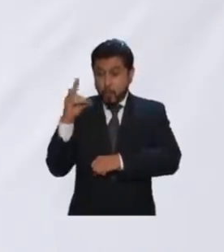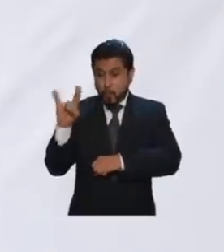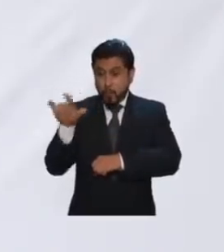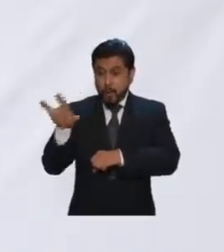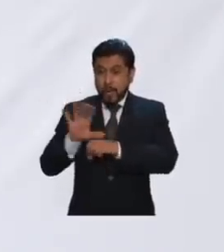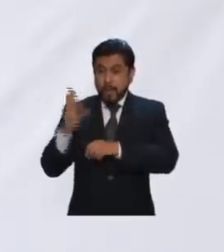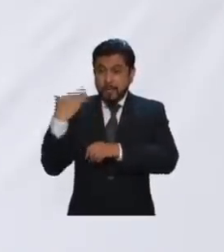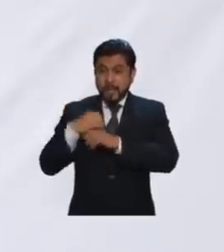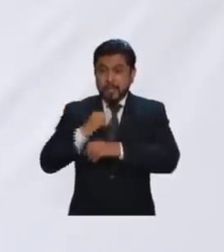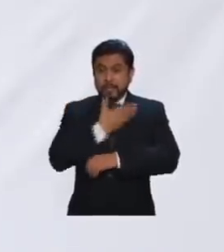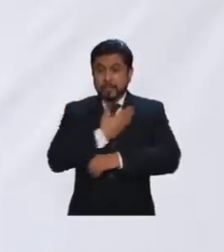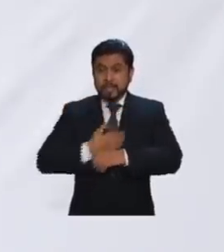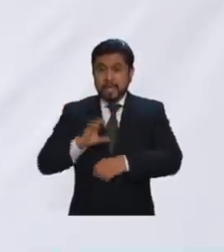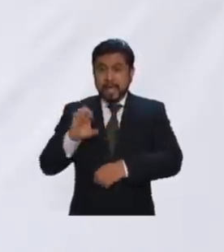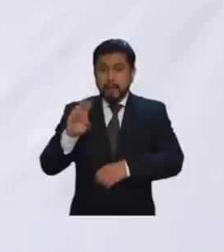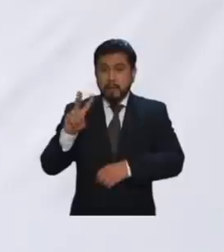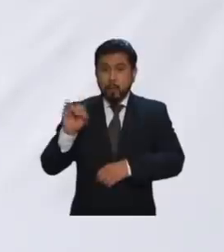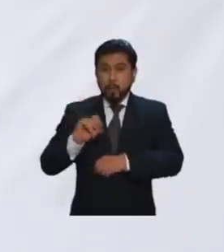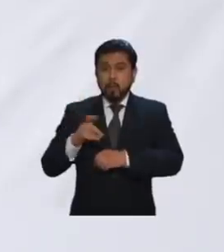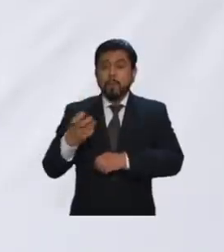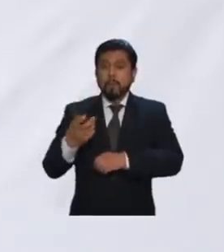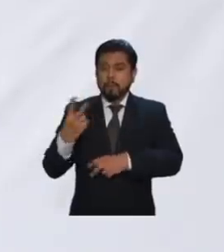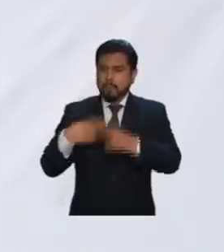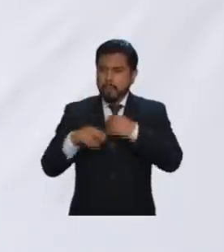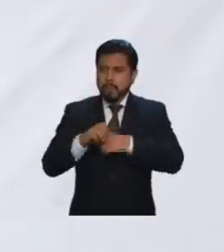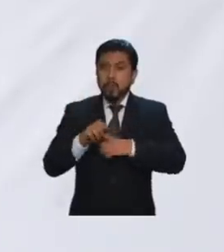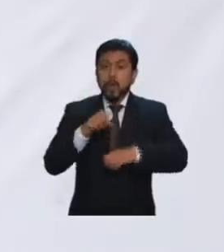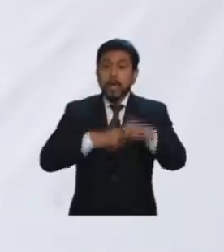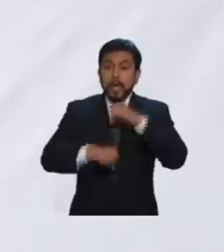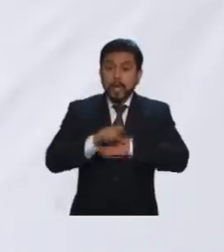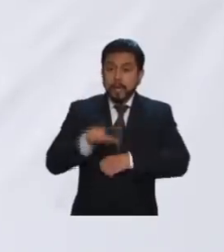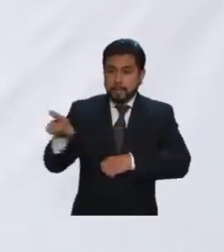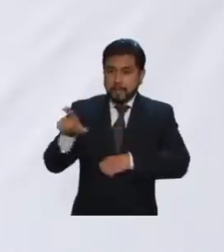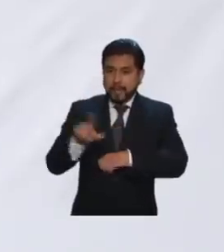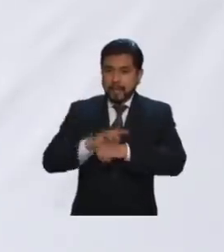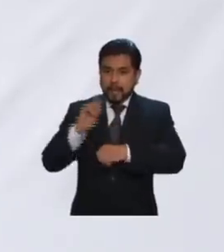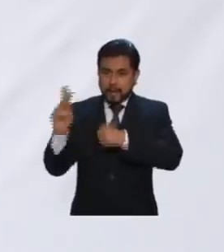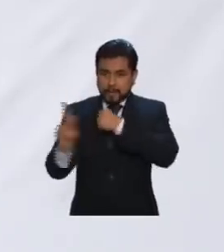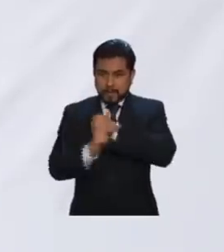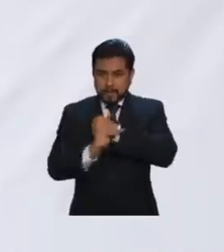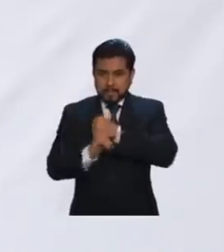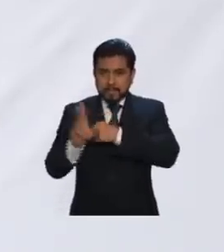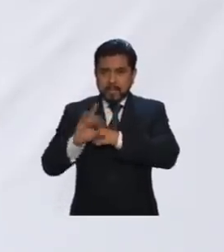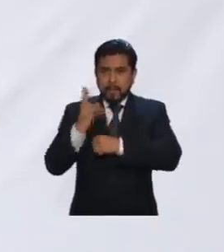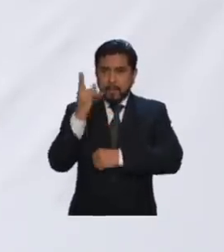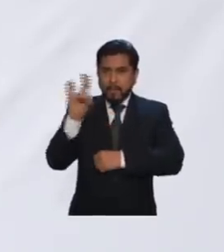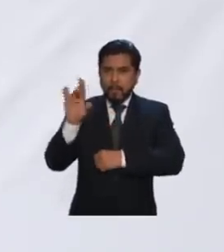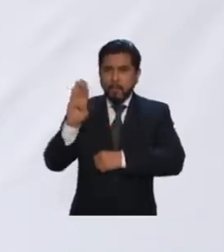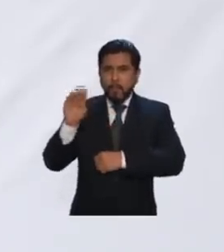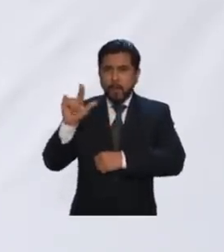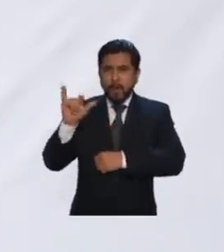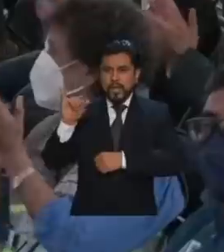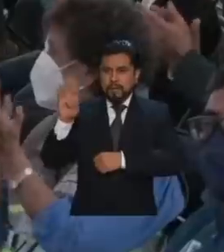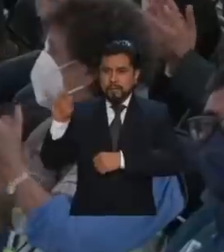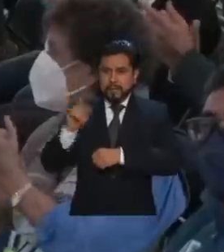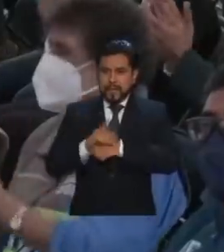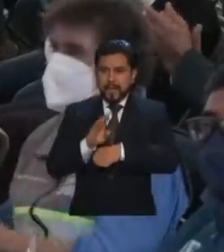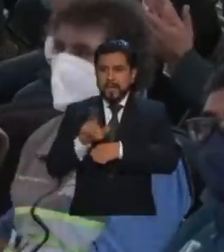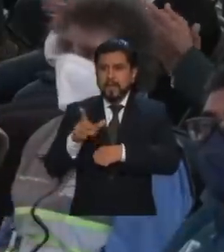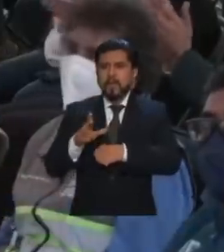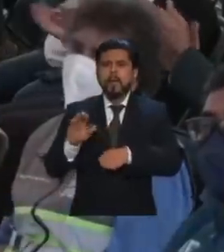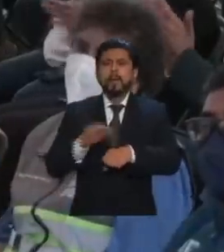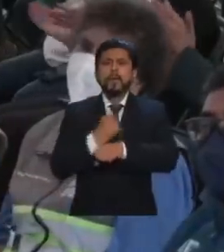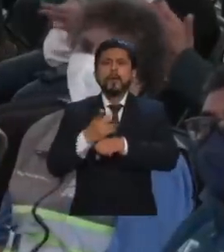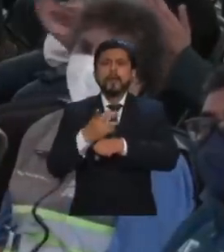que agradecemos mucho que esté aquí el embajador del Estado Plurinacional de Bolivia, porque además les informo